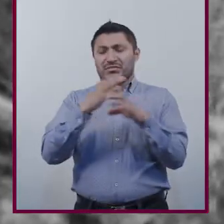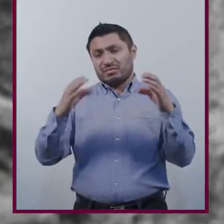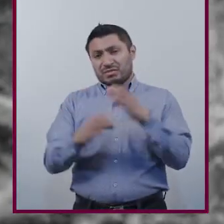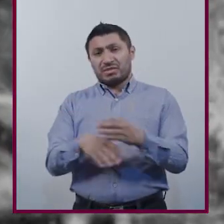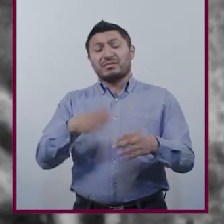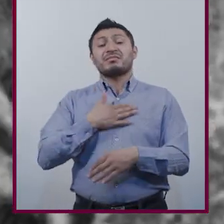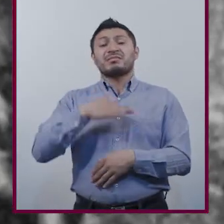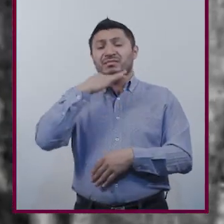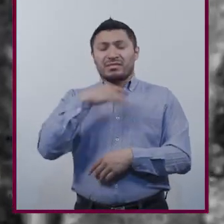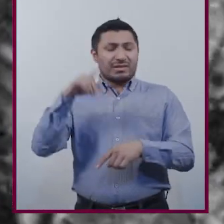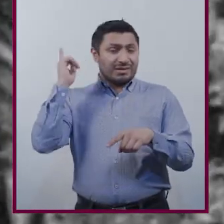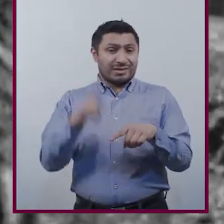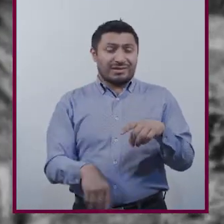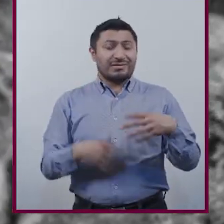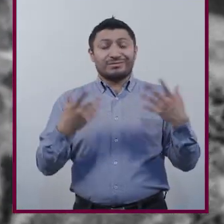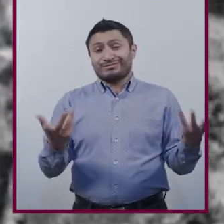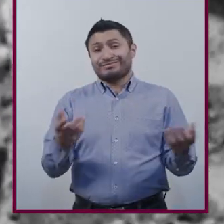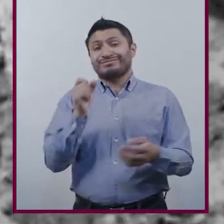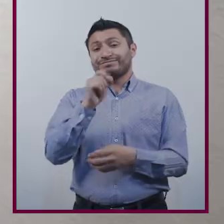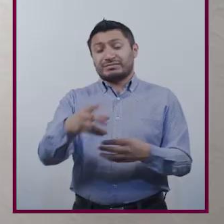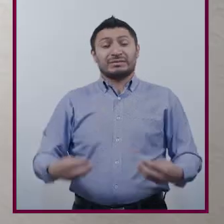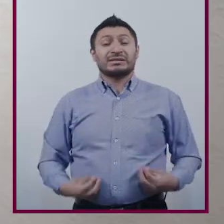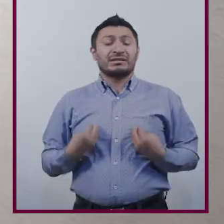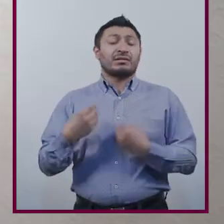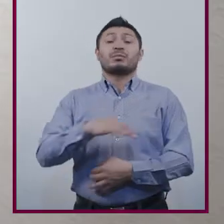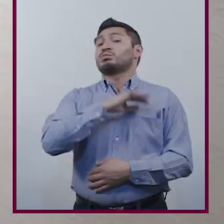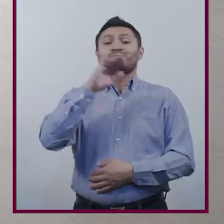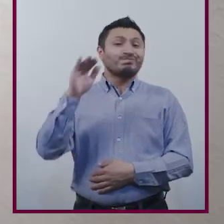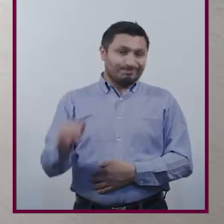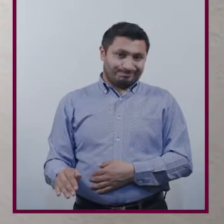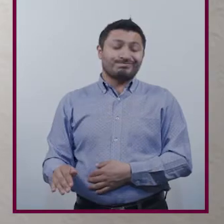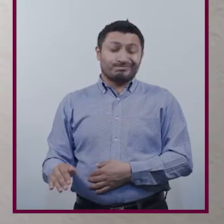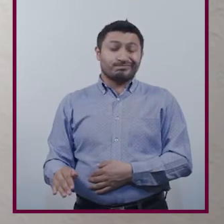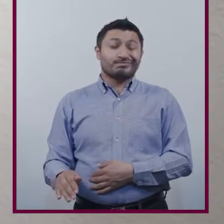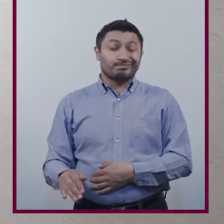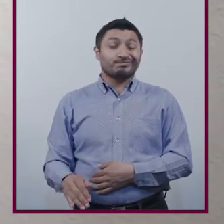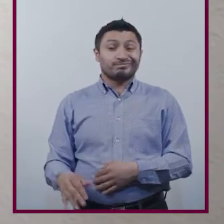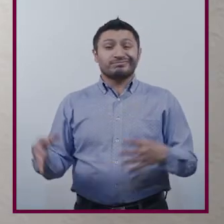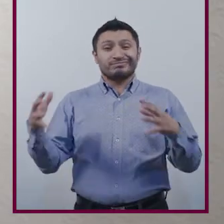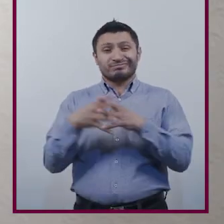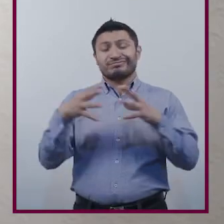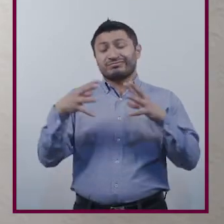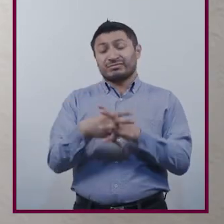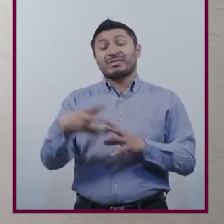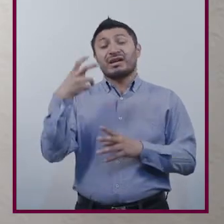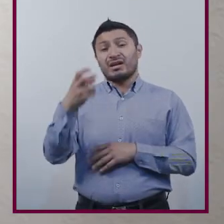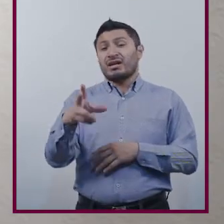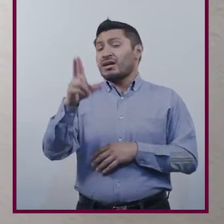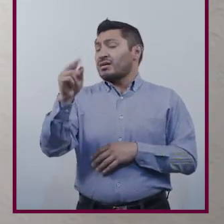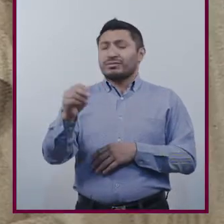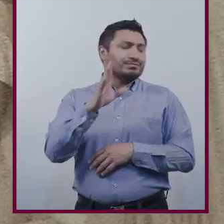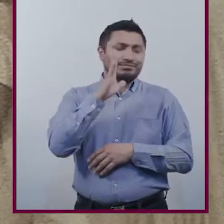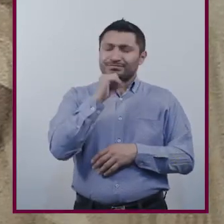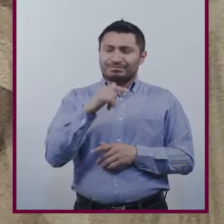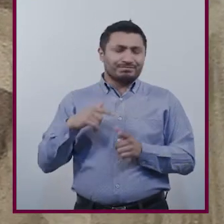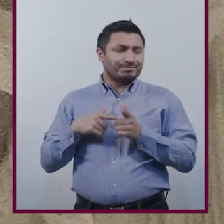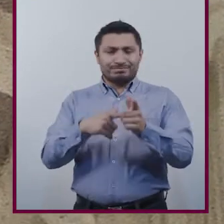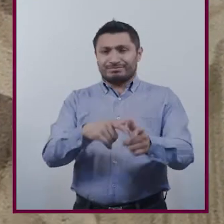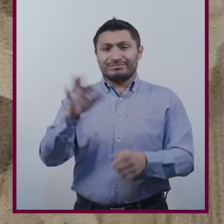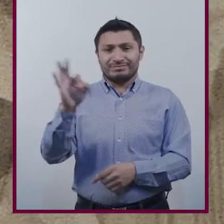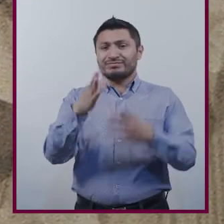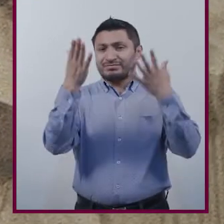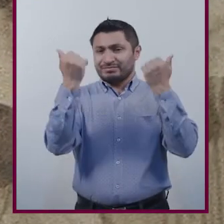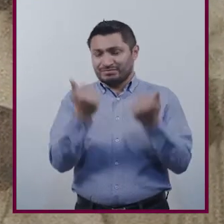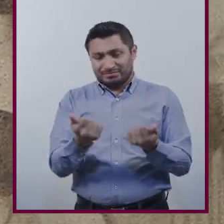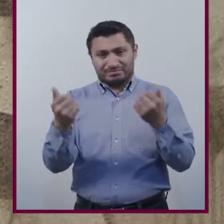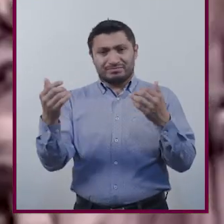su dignidad e incluso la vida. Sin duda alguna, la guerra cristera no habría podido avanzar sin la presencia